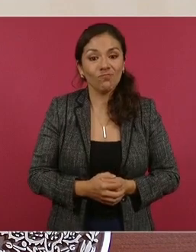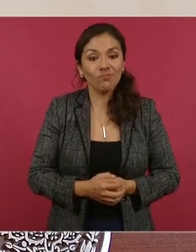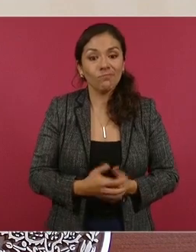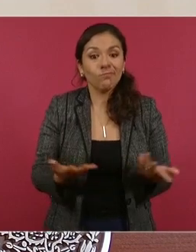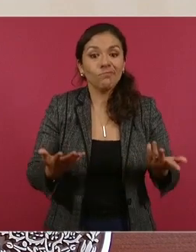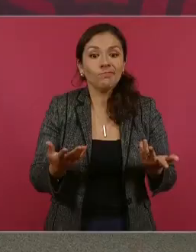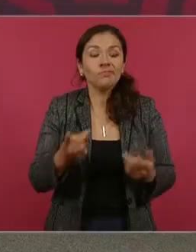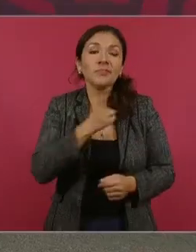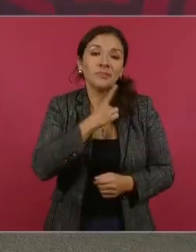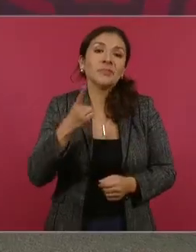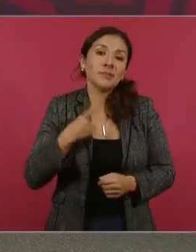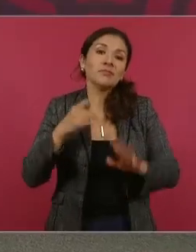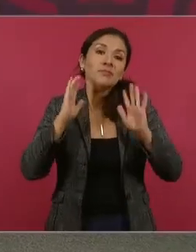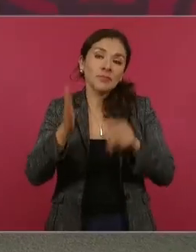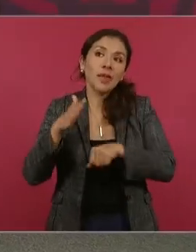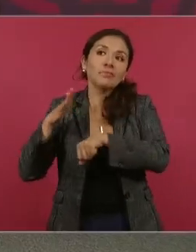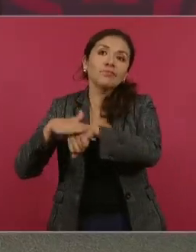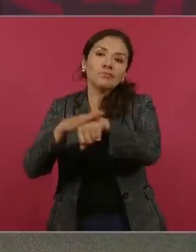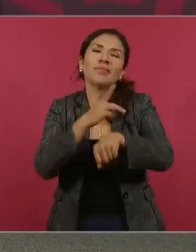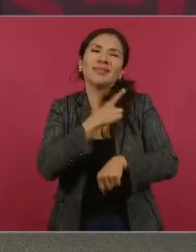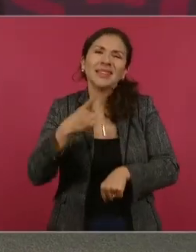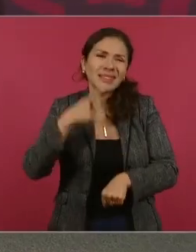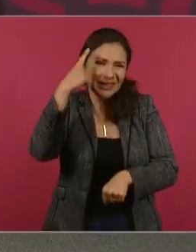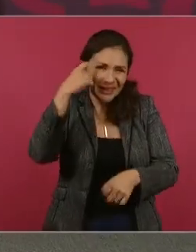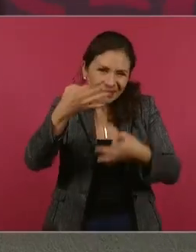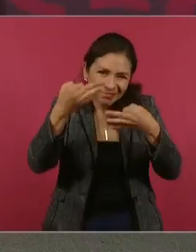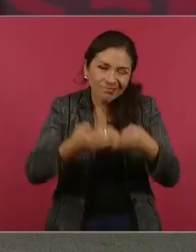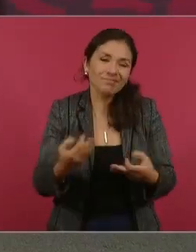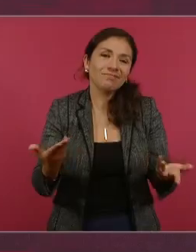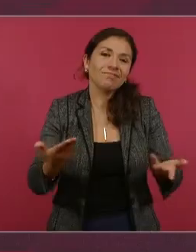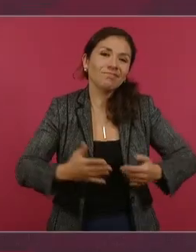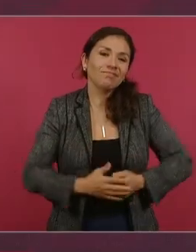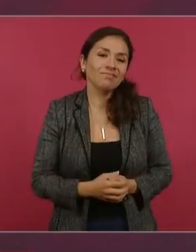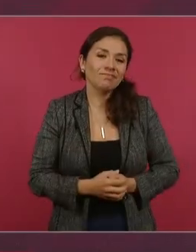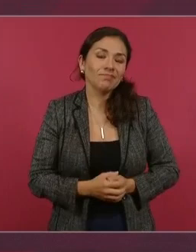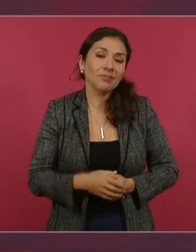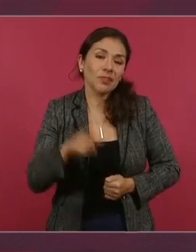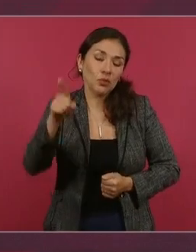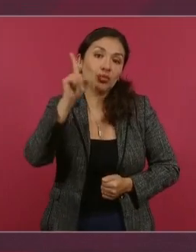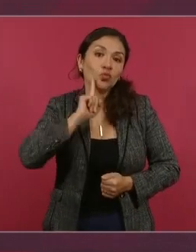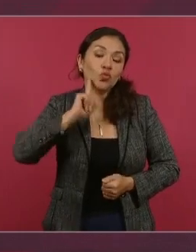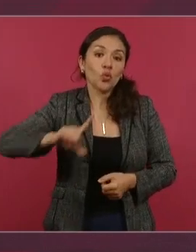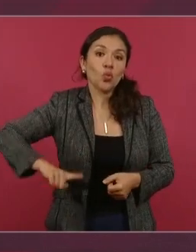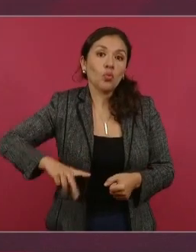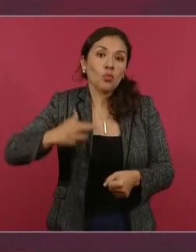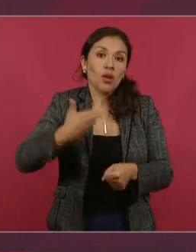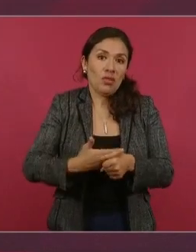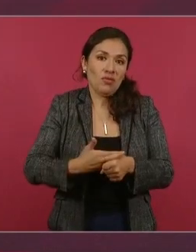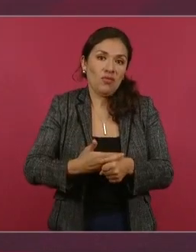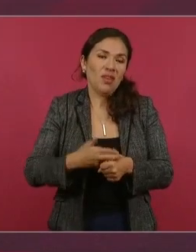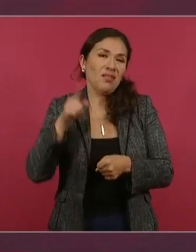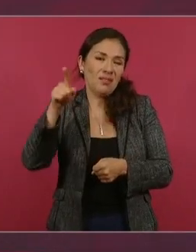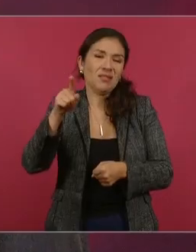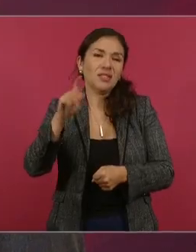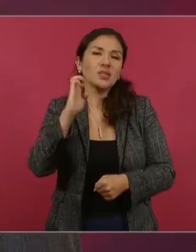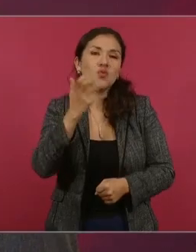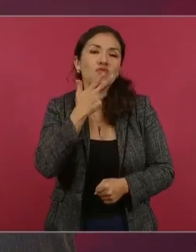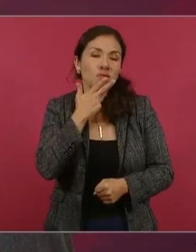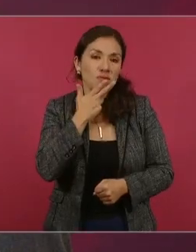Pues hay que hacer un llamado a la cordura, ¿no? A la gobernadora de Chihuahua,